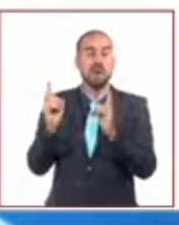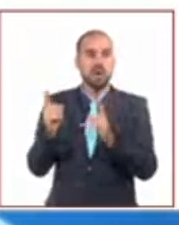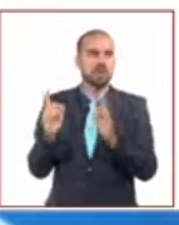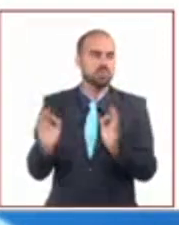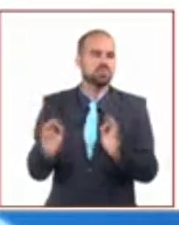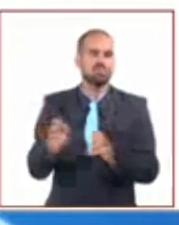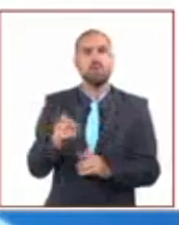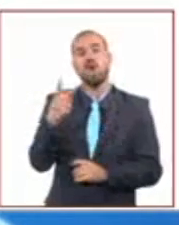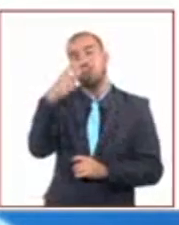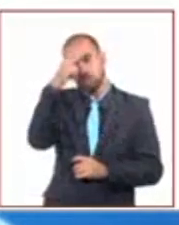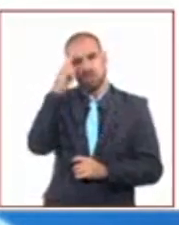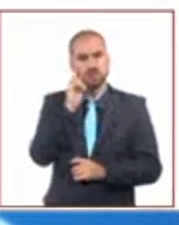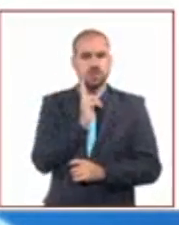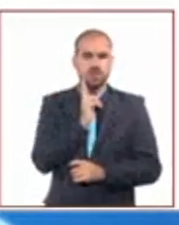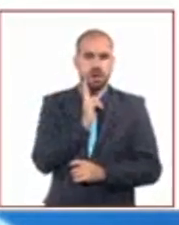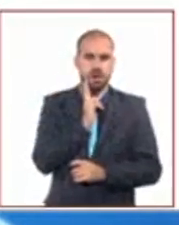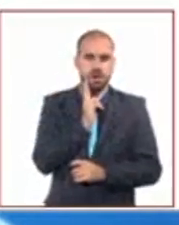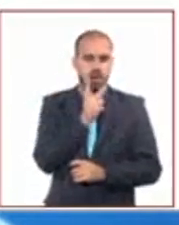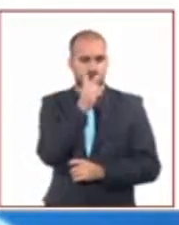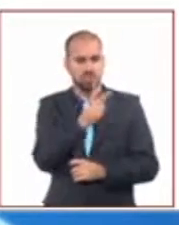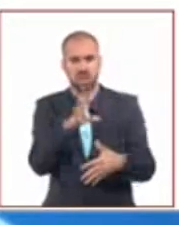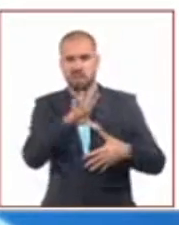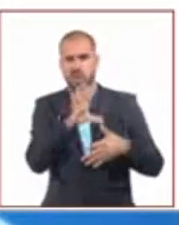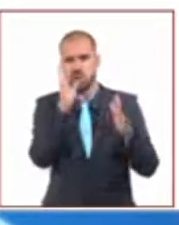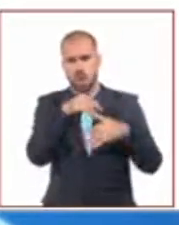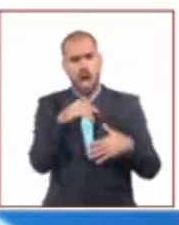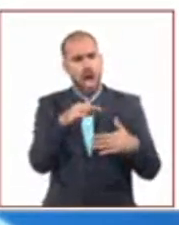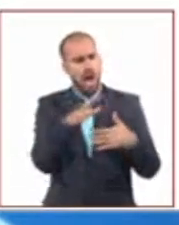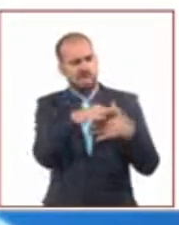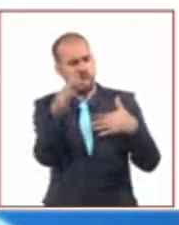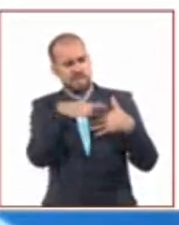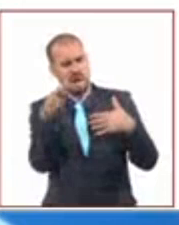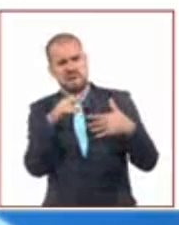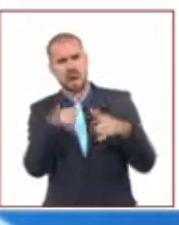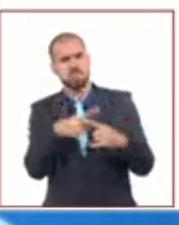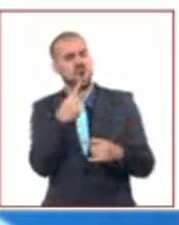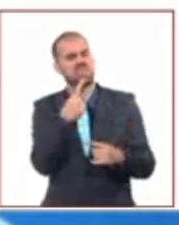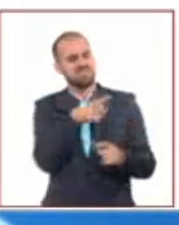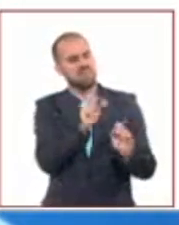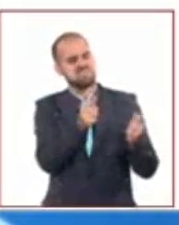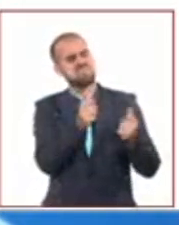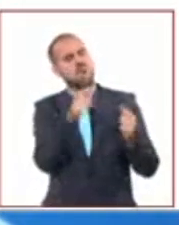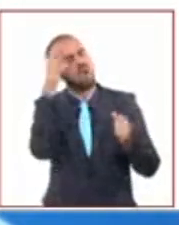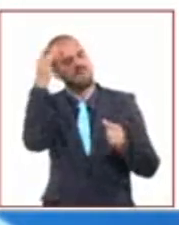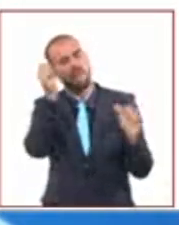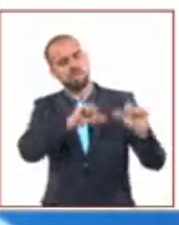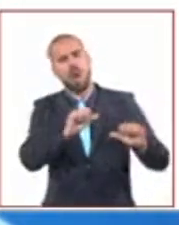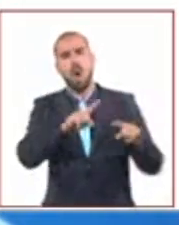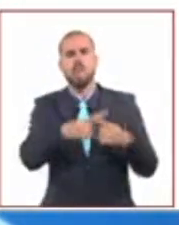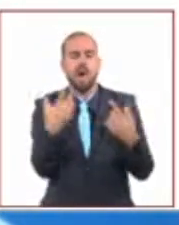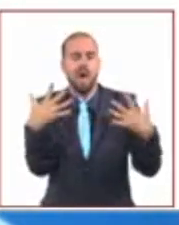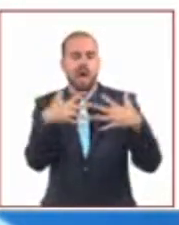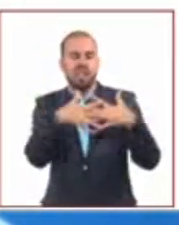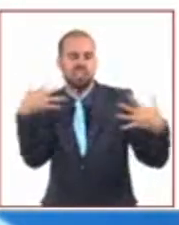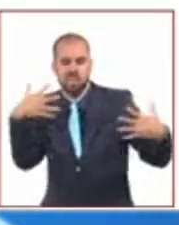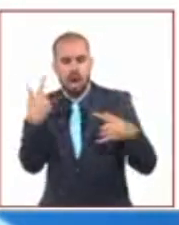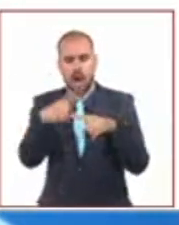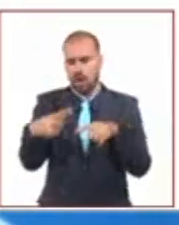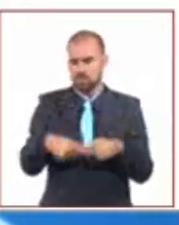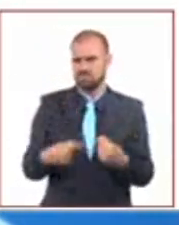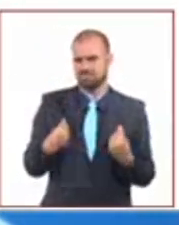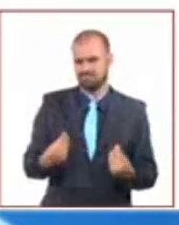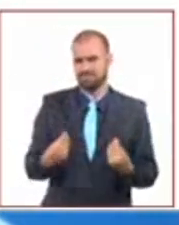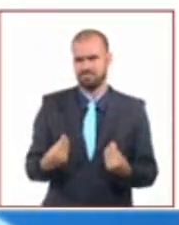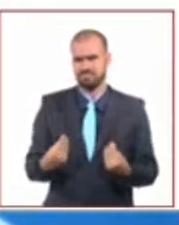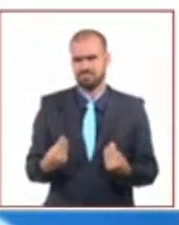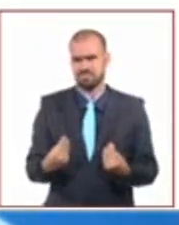invita a todos a la cumbre porque se les considera dictaduras o porque no son buenas relaciones que tienen con esos países quien autoriza a una